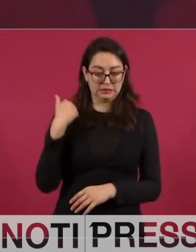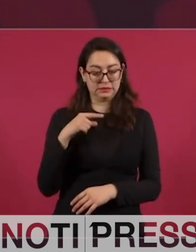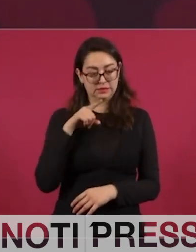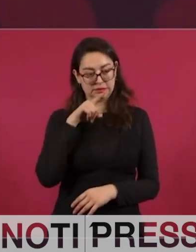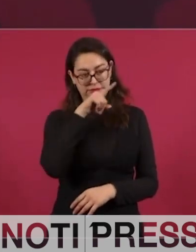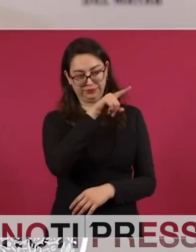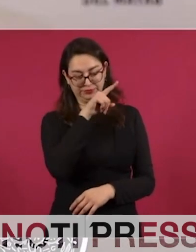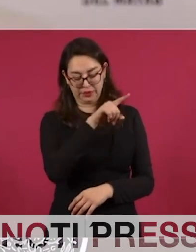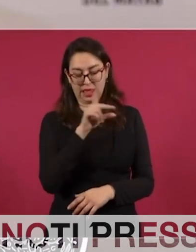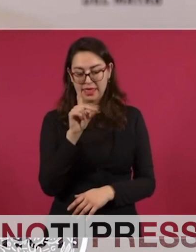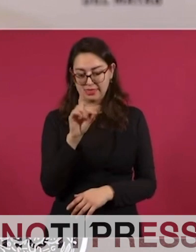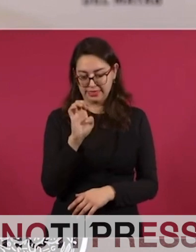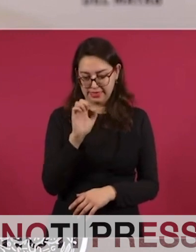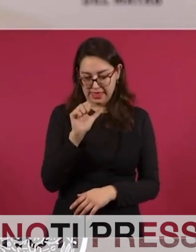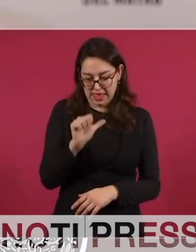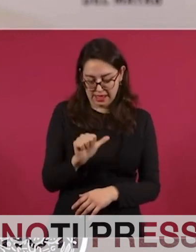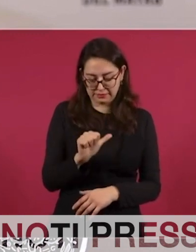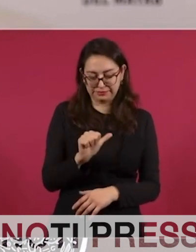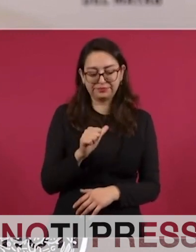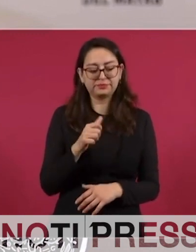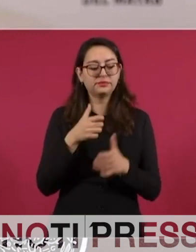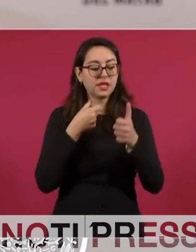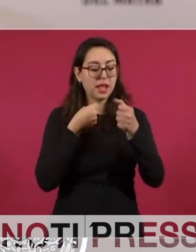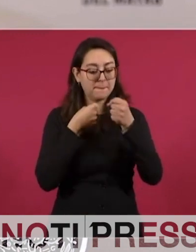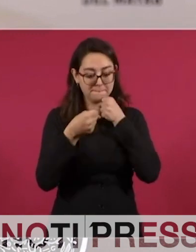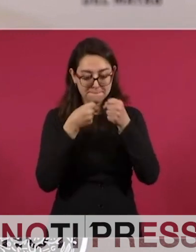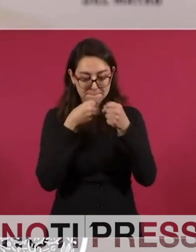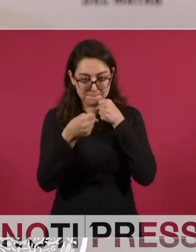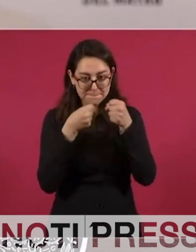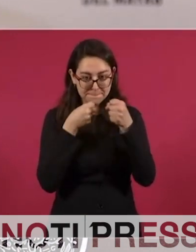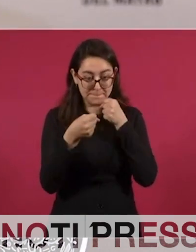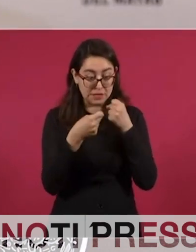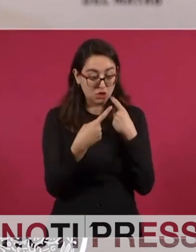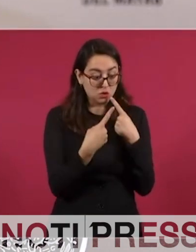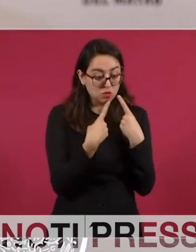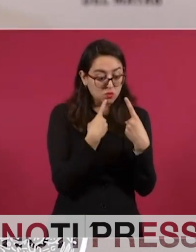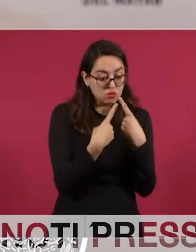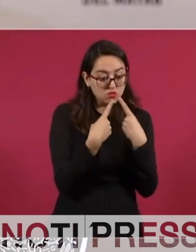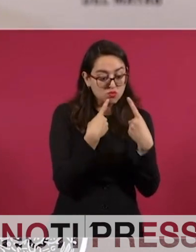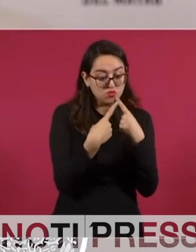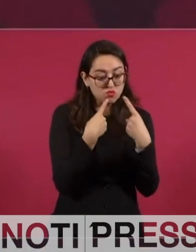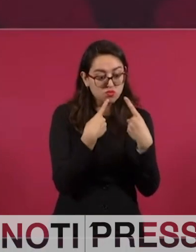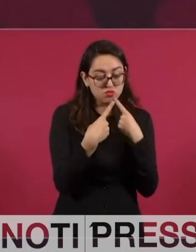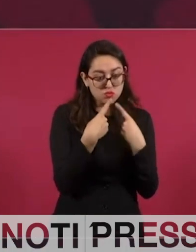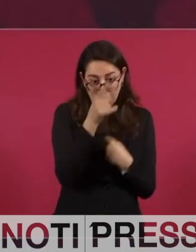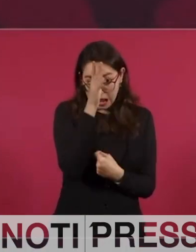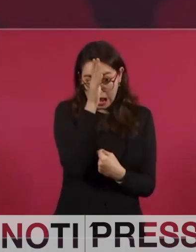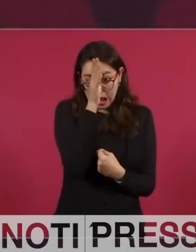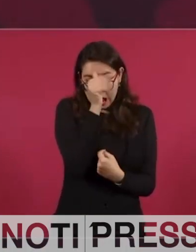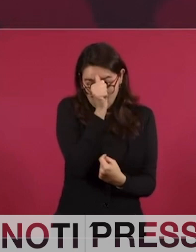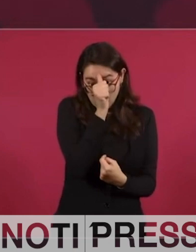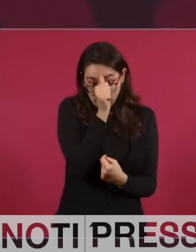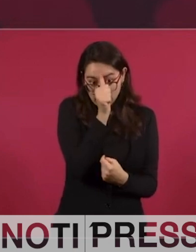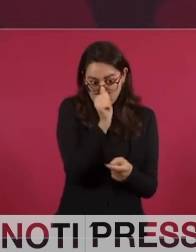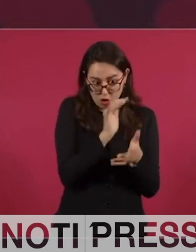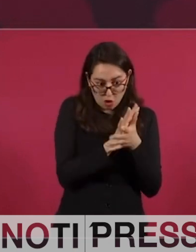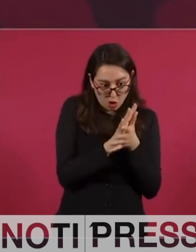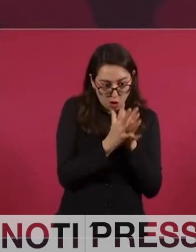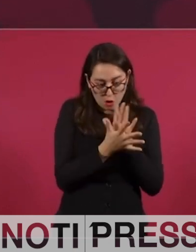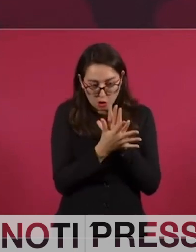de reaccionar del gobierno ante estos ataques o ante estos incidentes es muy